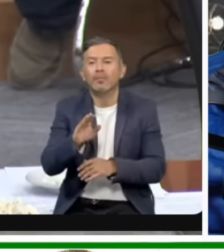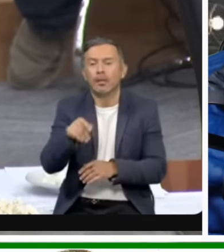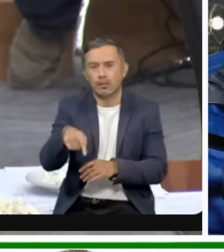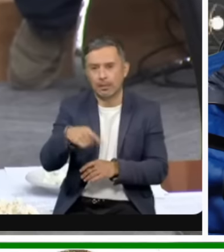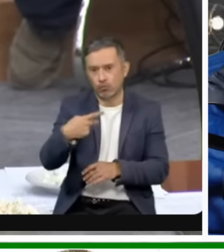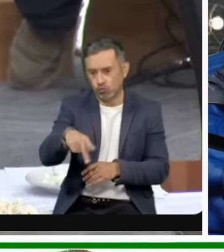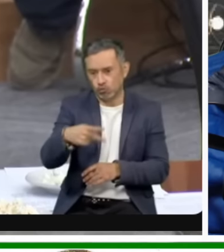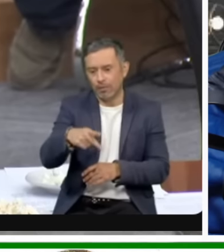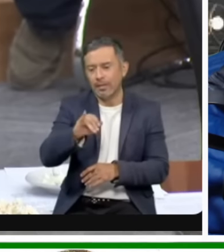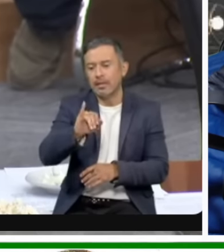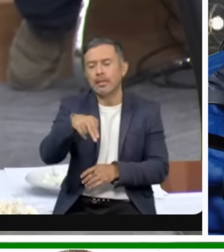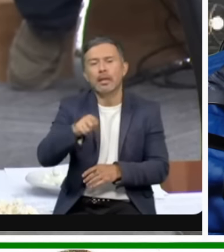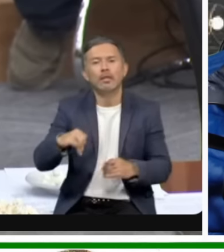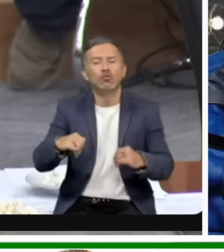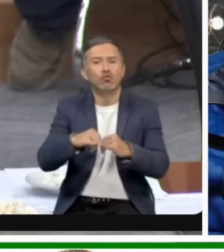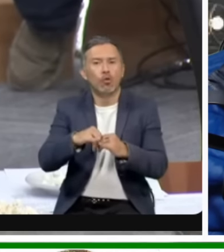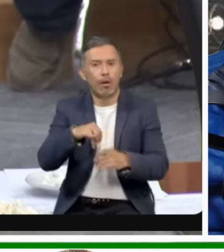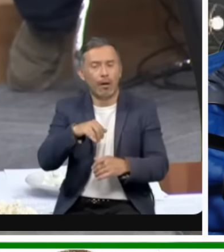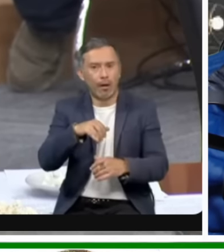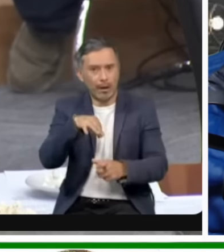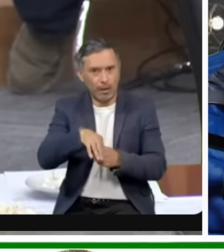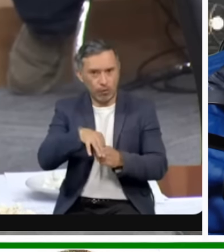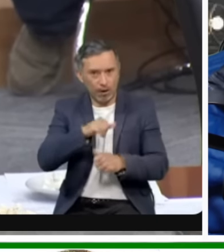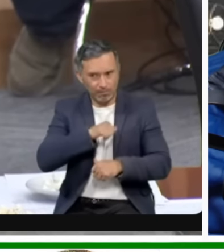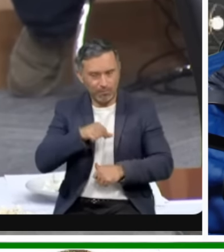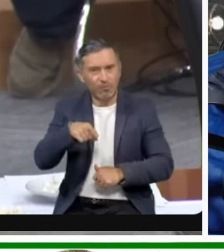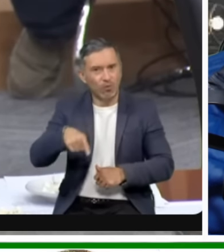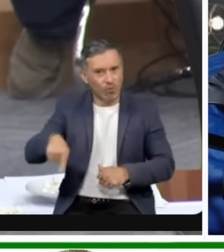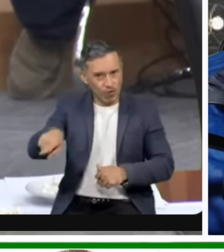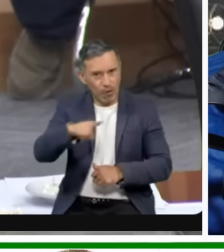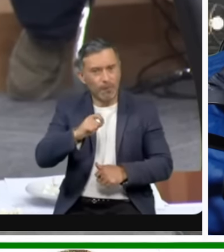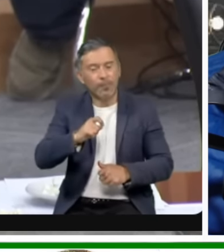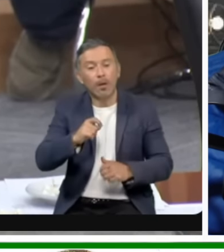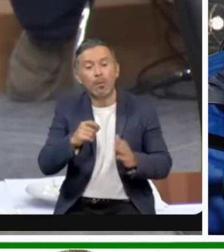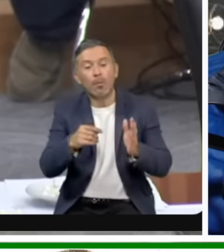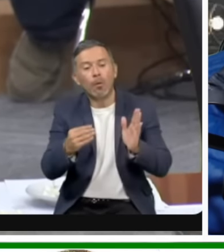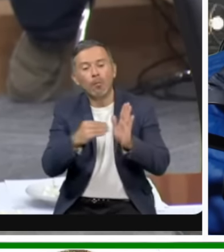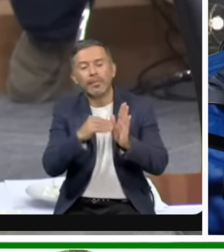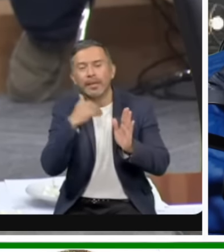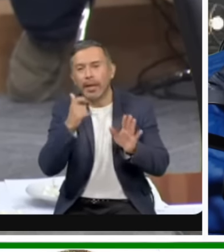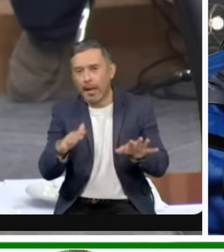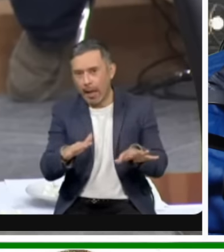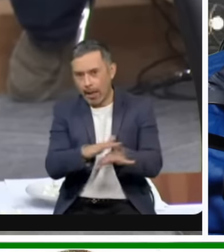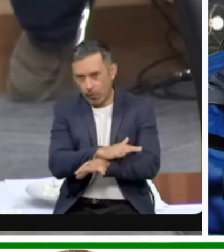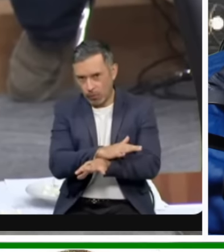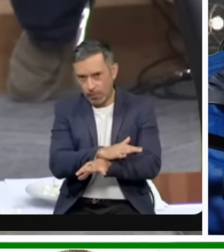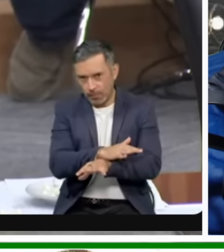nacional electoral quien pueda modificar este procedimiento efecto de